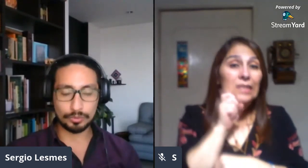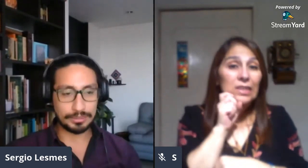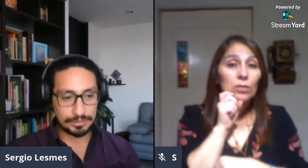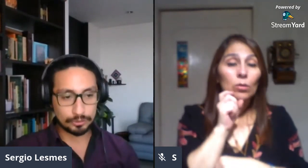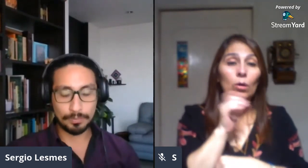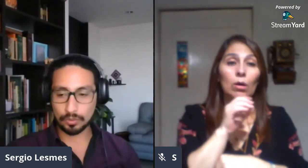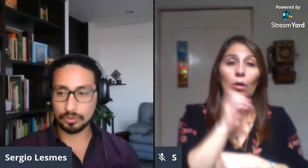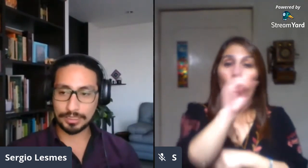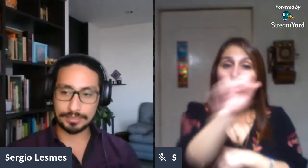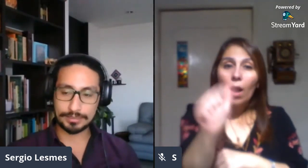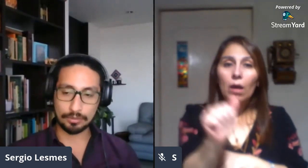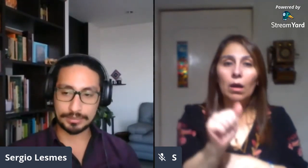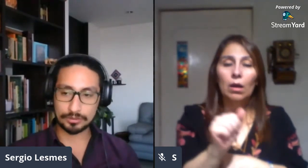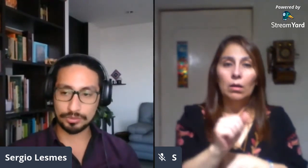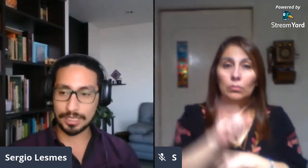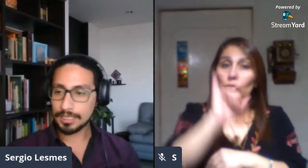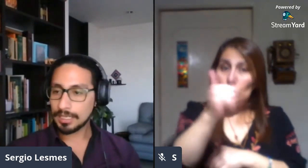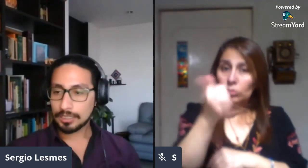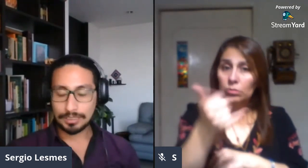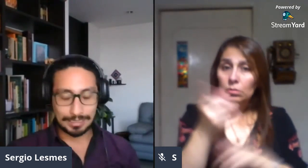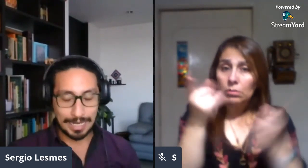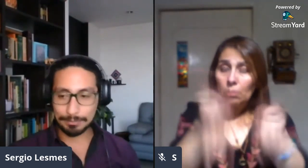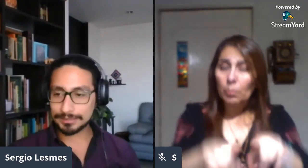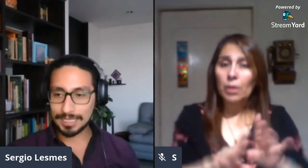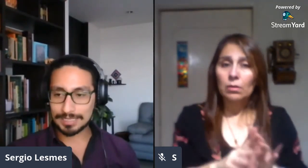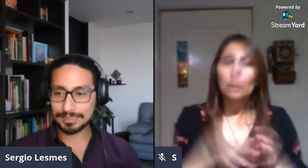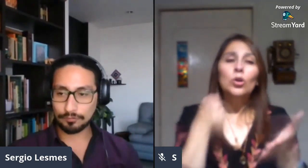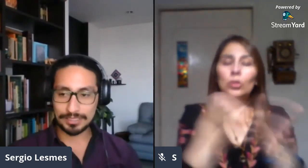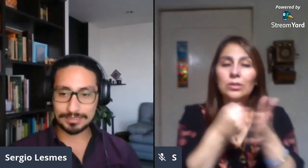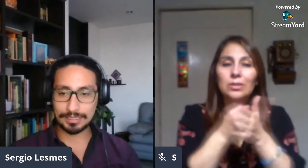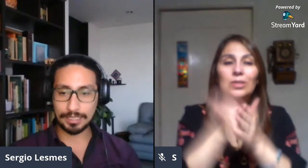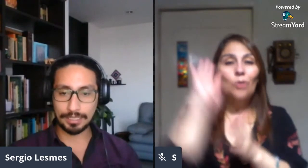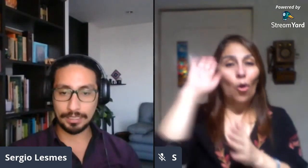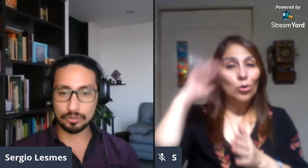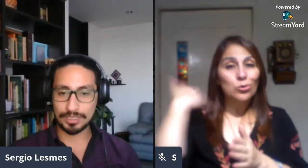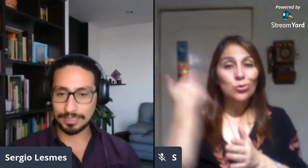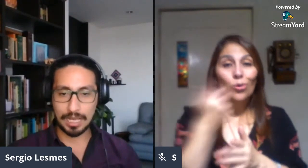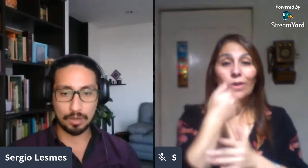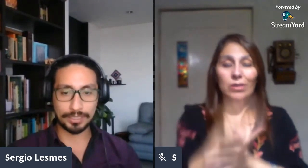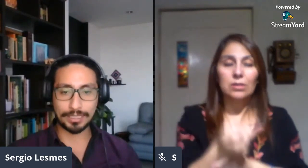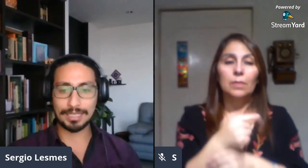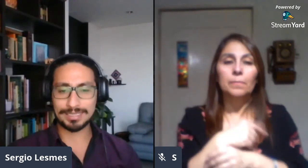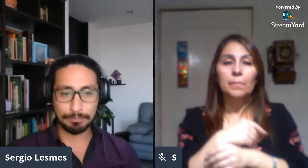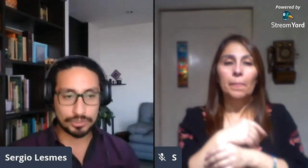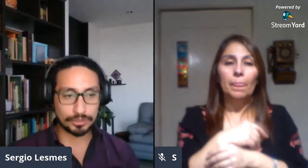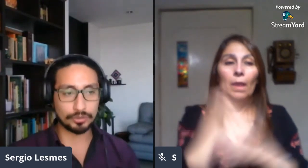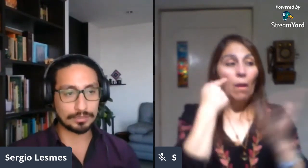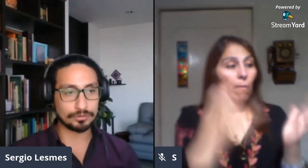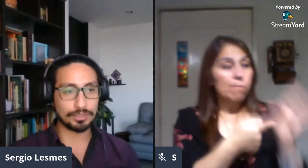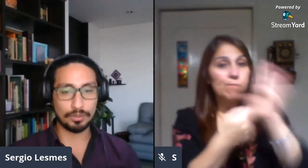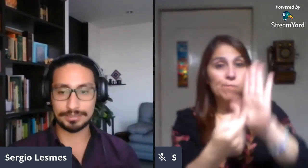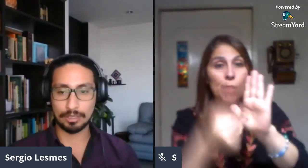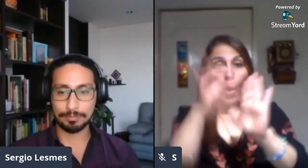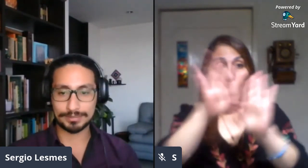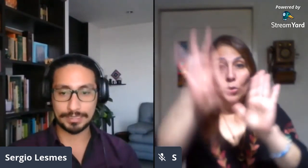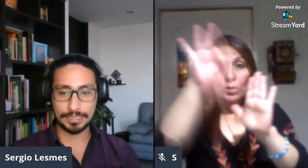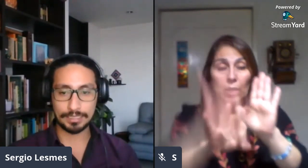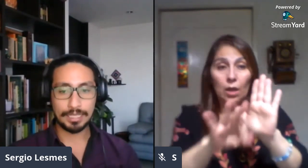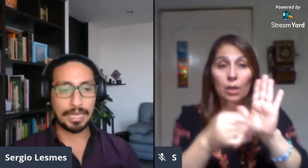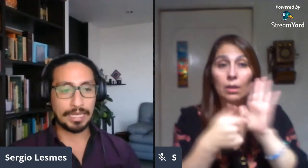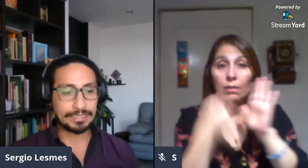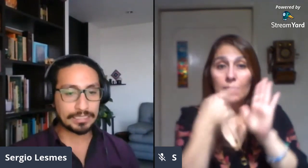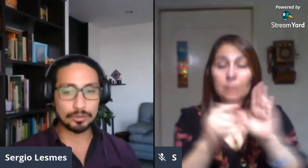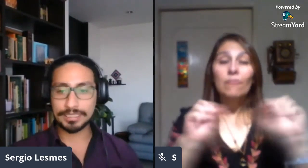yo insisto un poco en lo que decía ahorita Sonia. Claramente las cifras nos han dejado ver que el 100% de casos de violencia